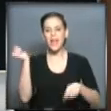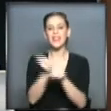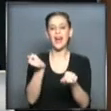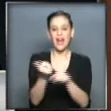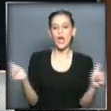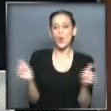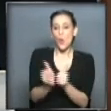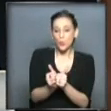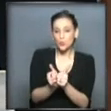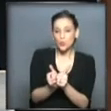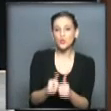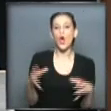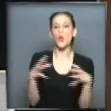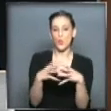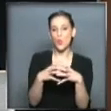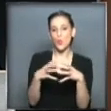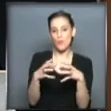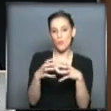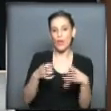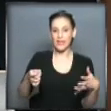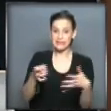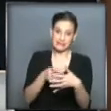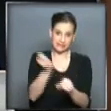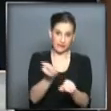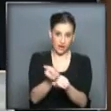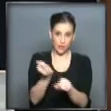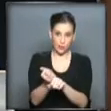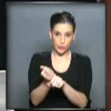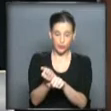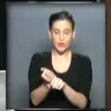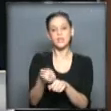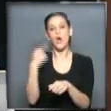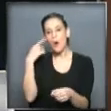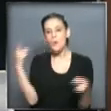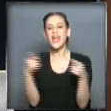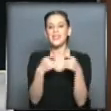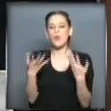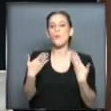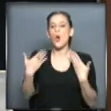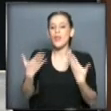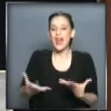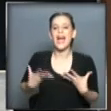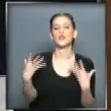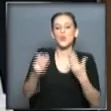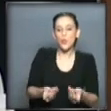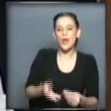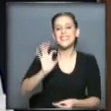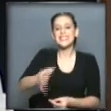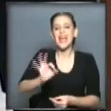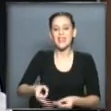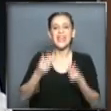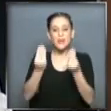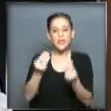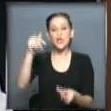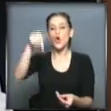conjuntamente con la Comisión Nacional de Regulación del Transporte, con el objetivo de colaborar y saber qué fue lo que pasó hoy